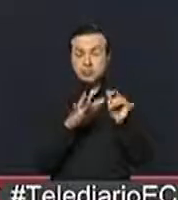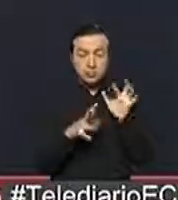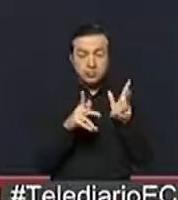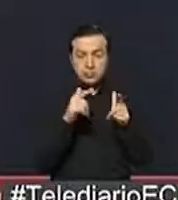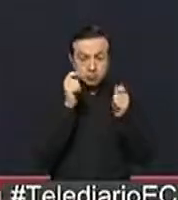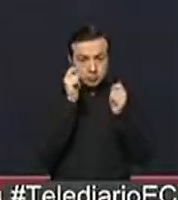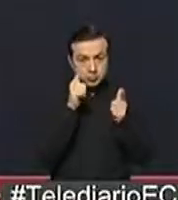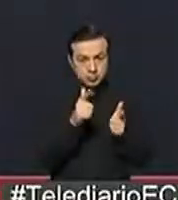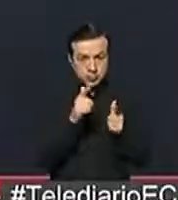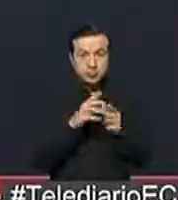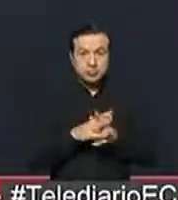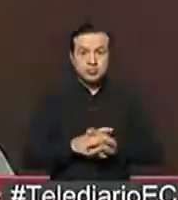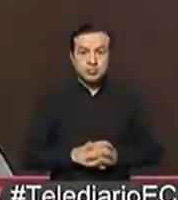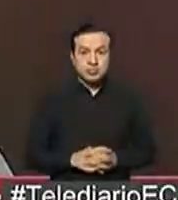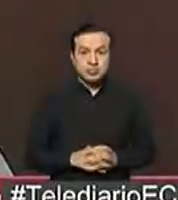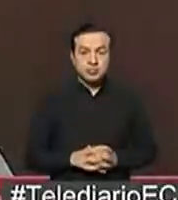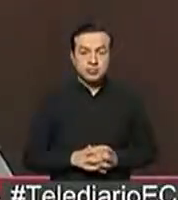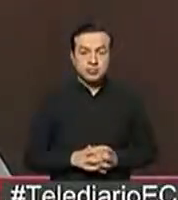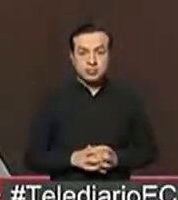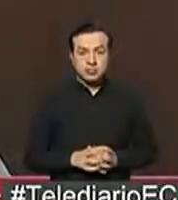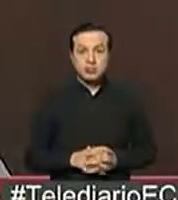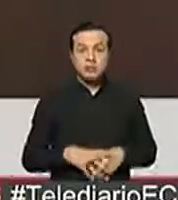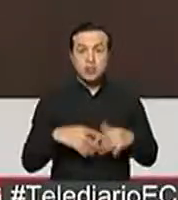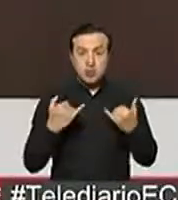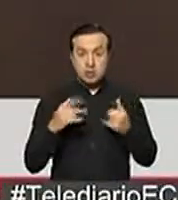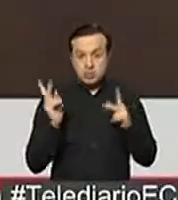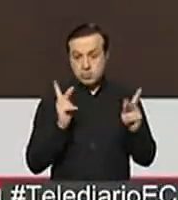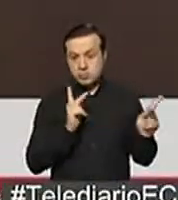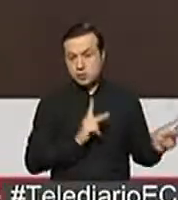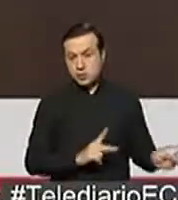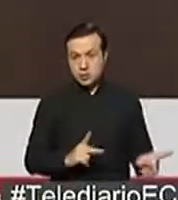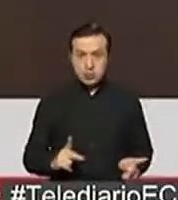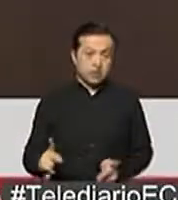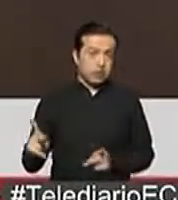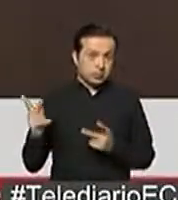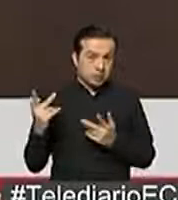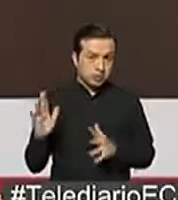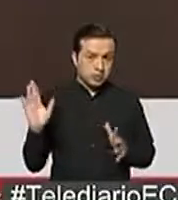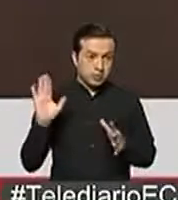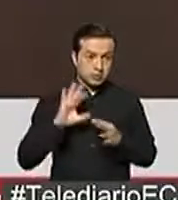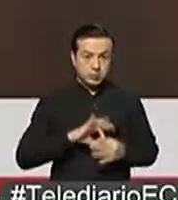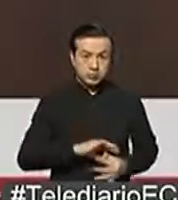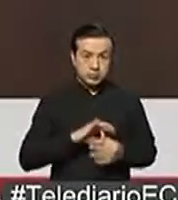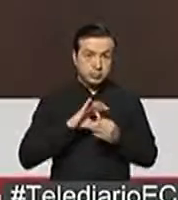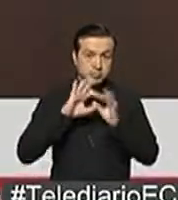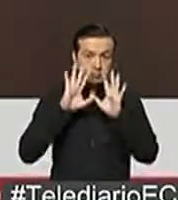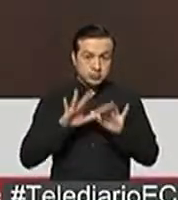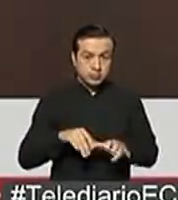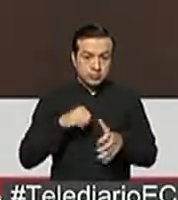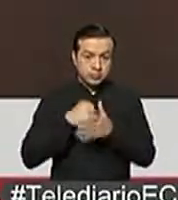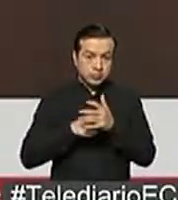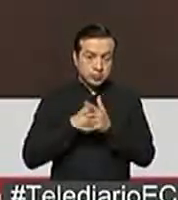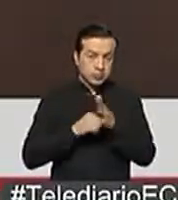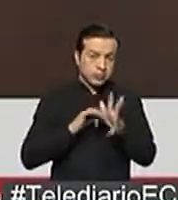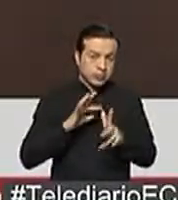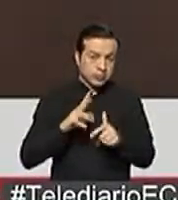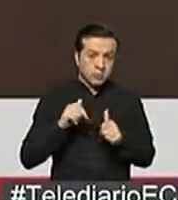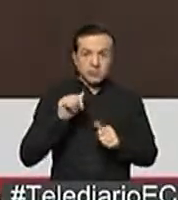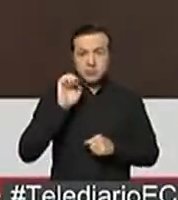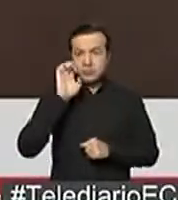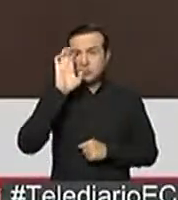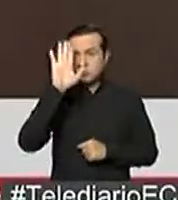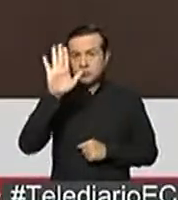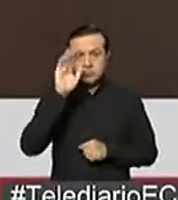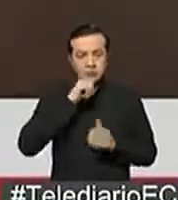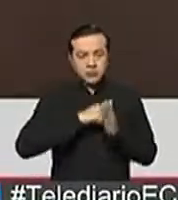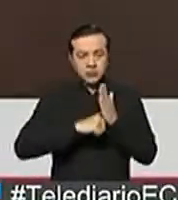corrupción. Que este plan que estamos trazando el día de hoy conjuntamente con la Secretaría Anticorrupción, conjuntamente con el SECAP y